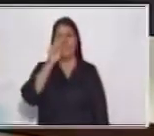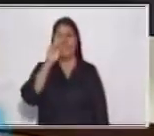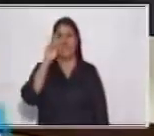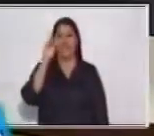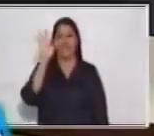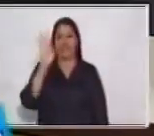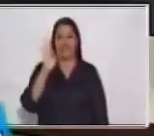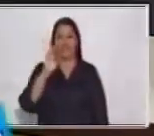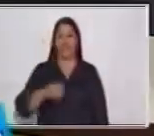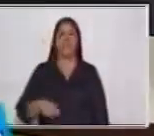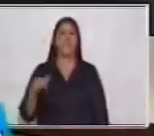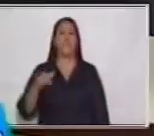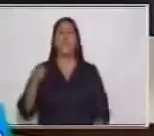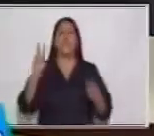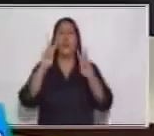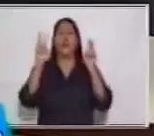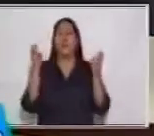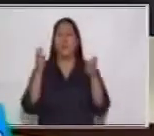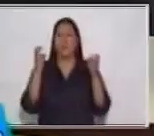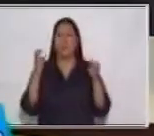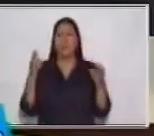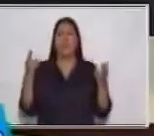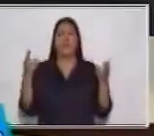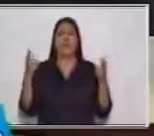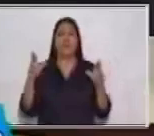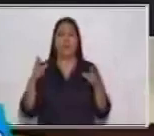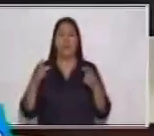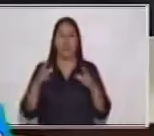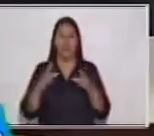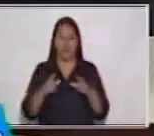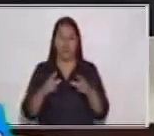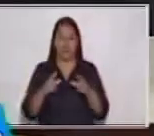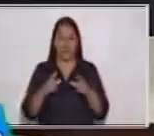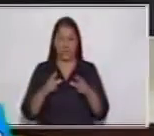de reducción de ecuaciones